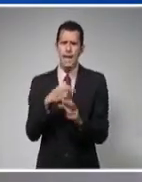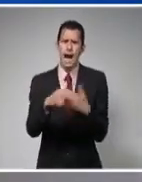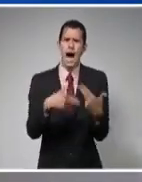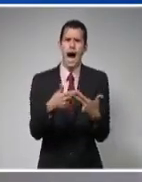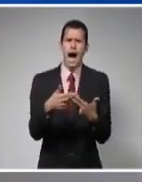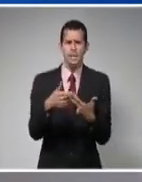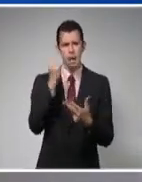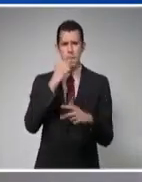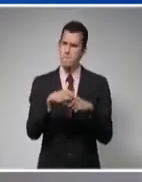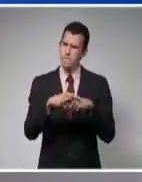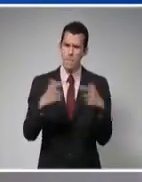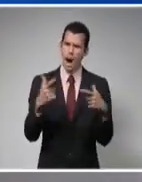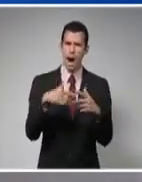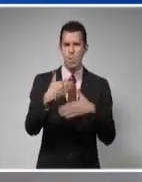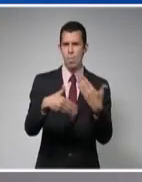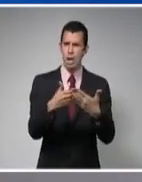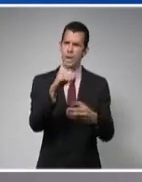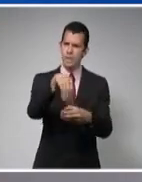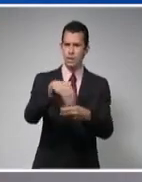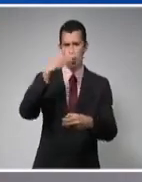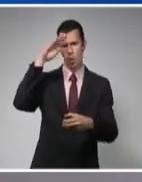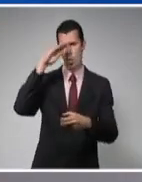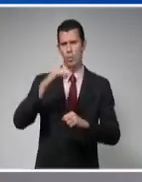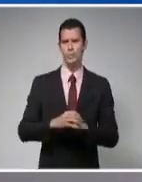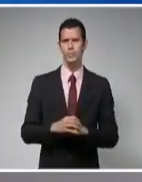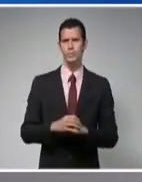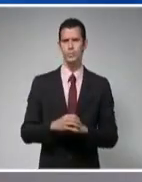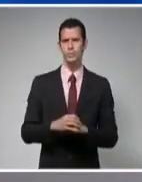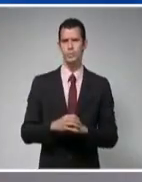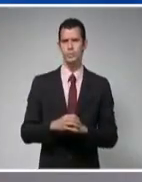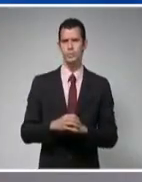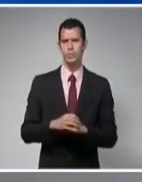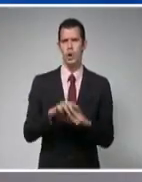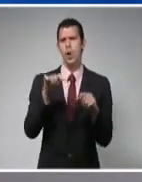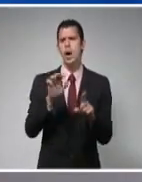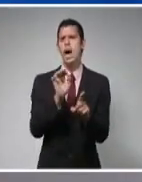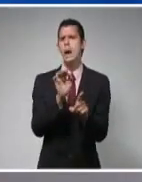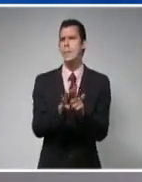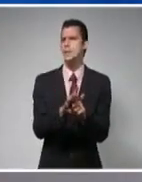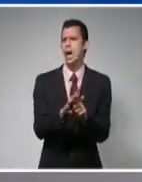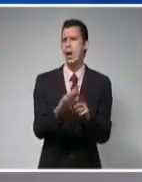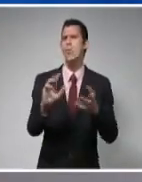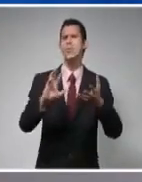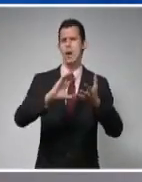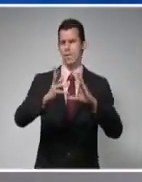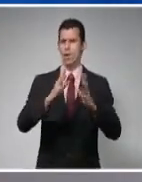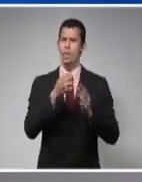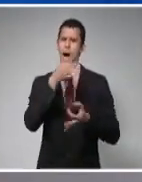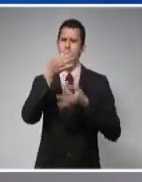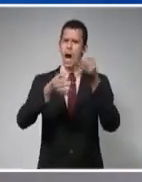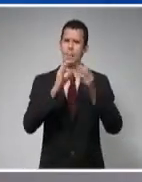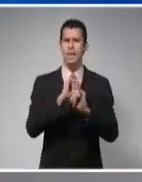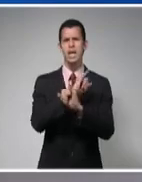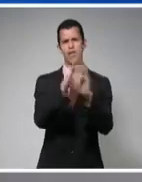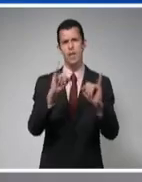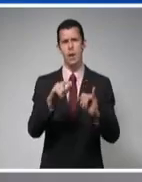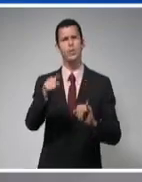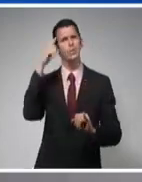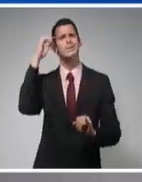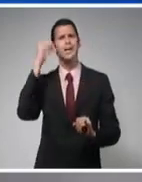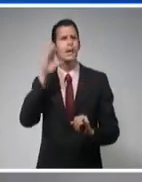en el país. Les propongo comenzar hoy un ciclo de varios días, explicándoles qué intentan hacer